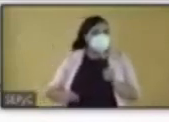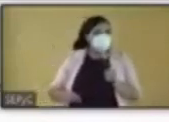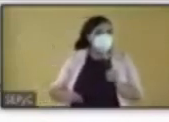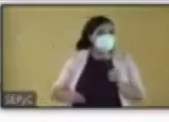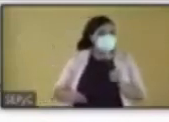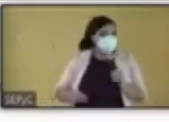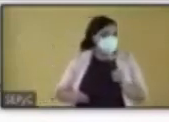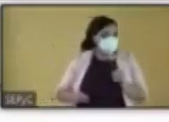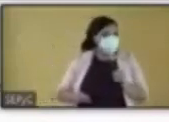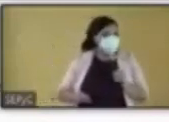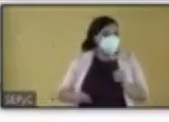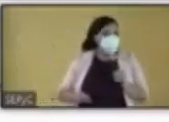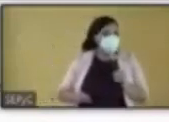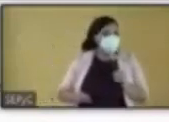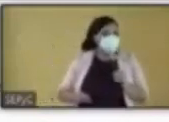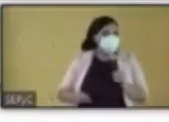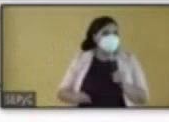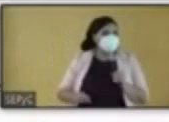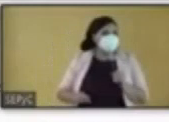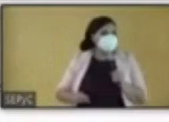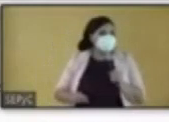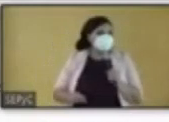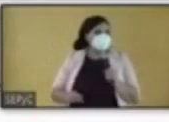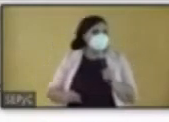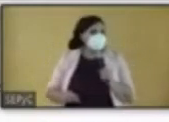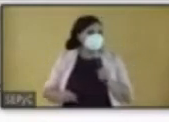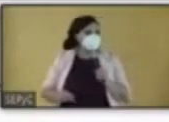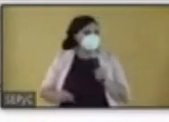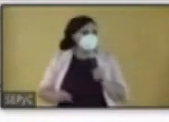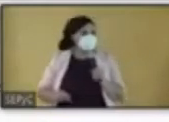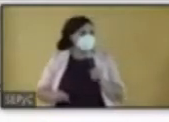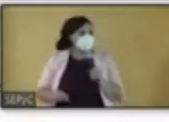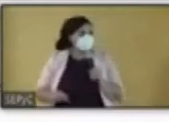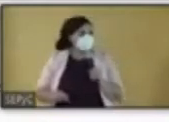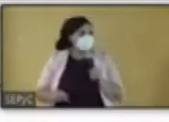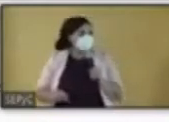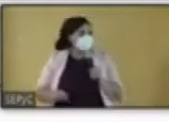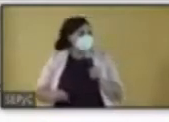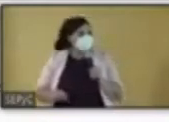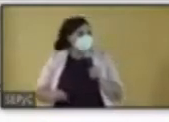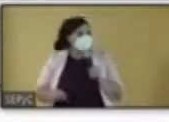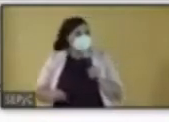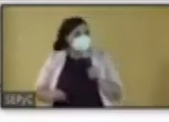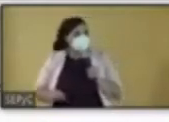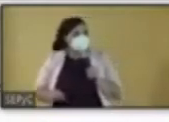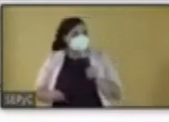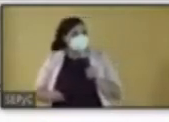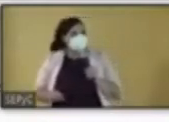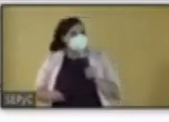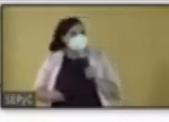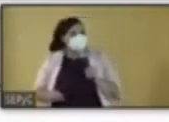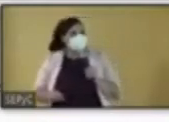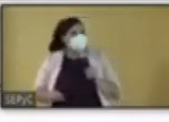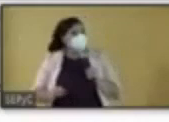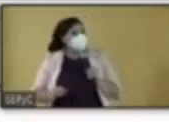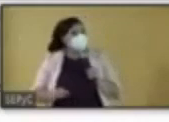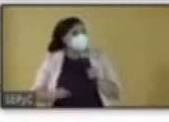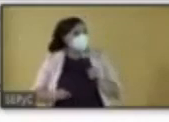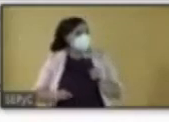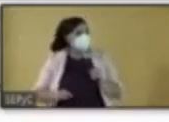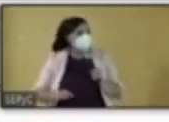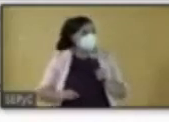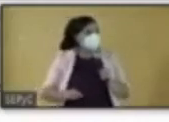laboral. Para el caso, en el supuesto en que nos encontramos, vamos a poner que sí, por favor. Damos clic a esa ventana y nos apertura